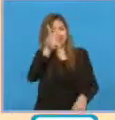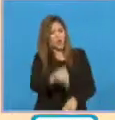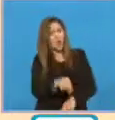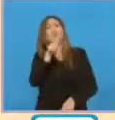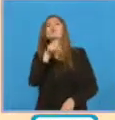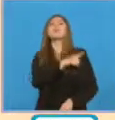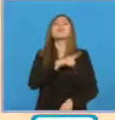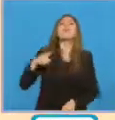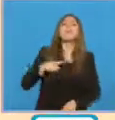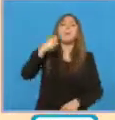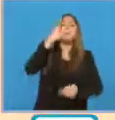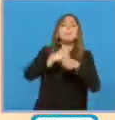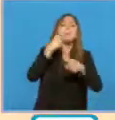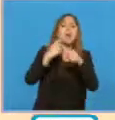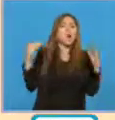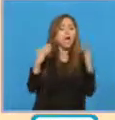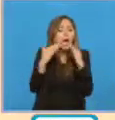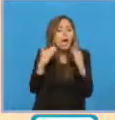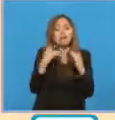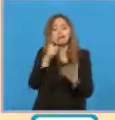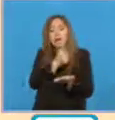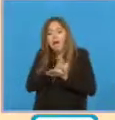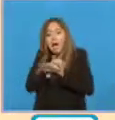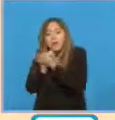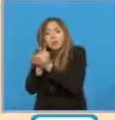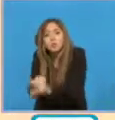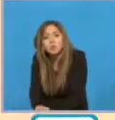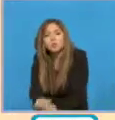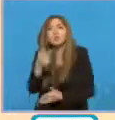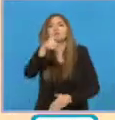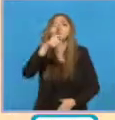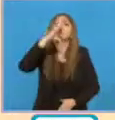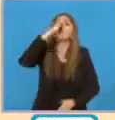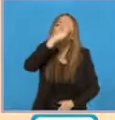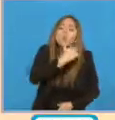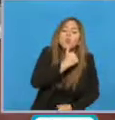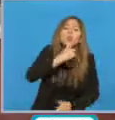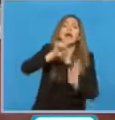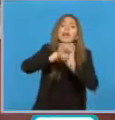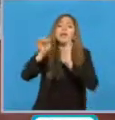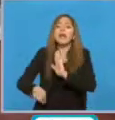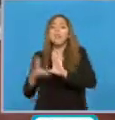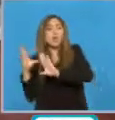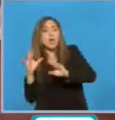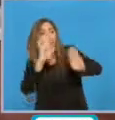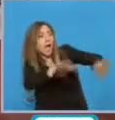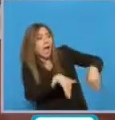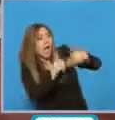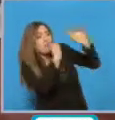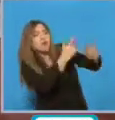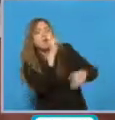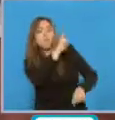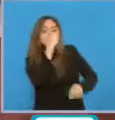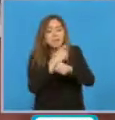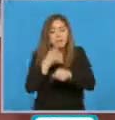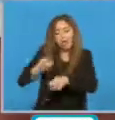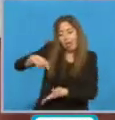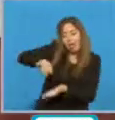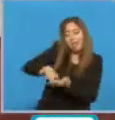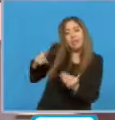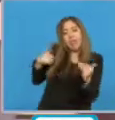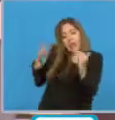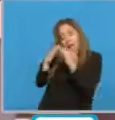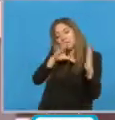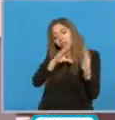a tratar de ayudarlo. Tú no puedes enseñar a un niño fuera lo que no has enseñado en Claro, casa. y tal vez esto nos dé